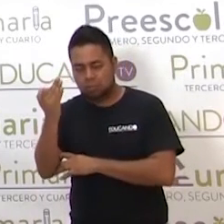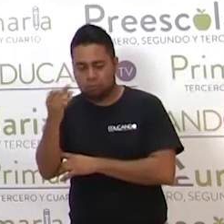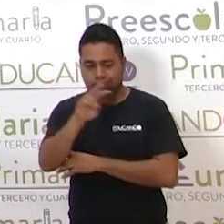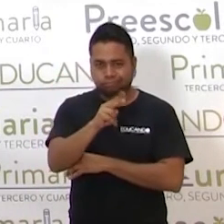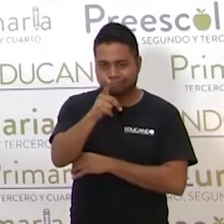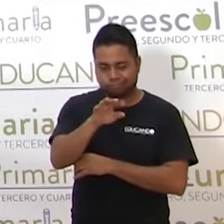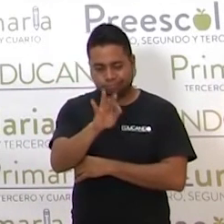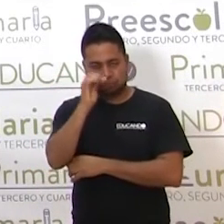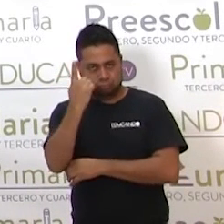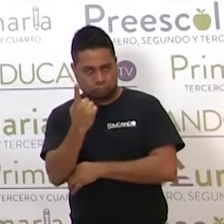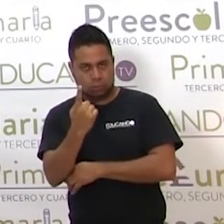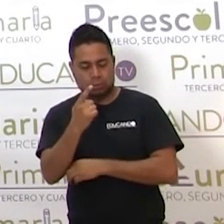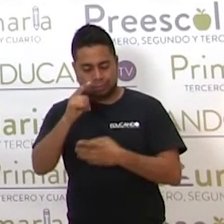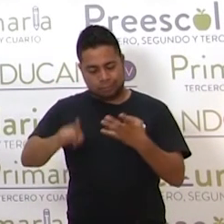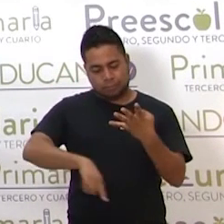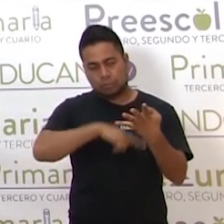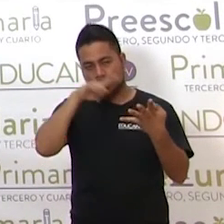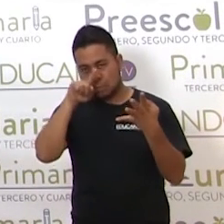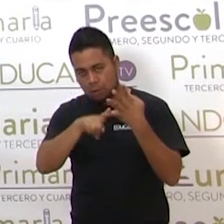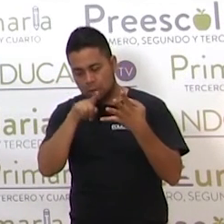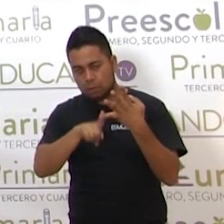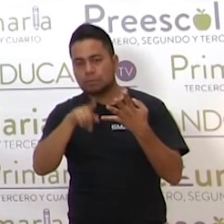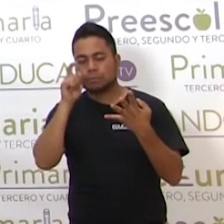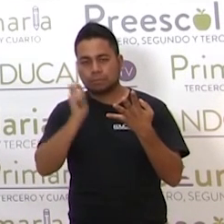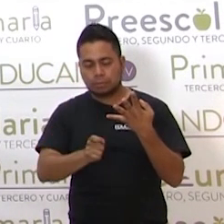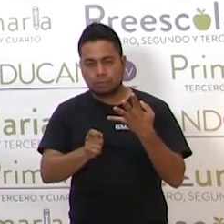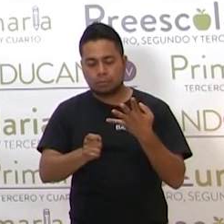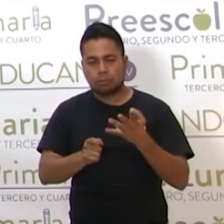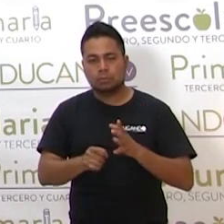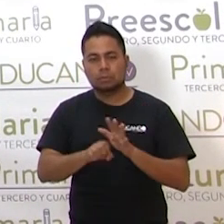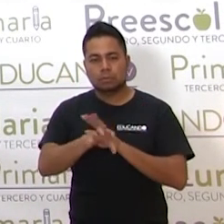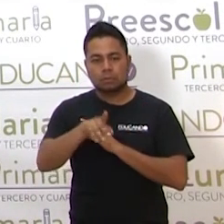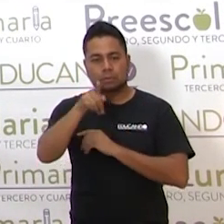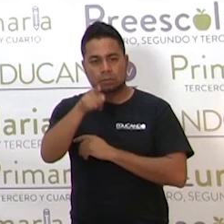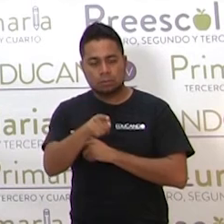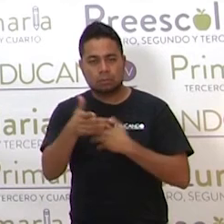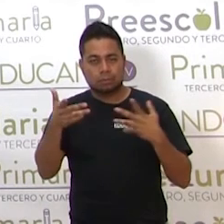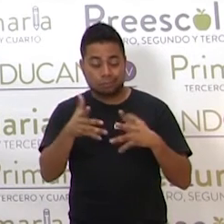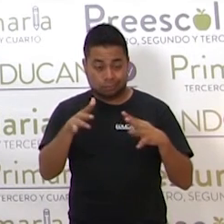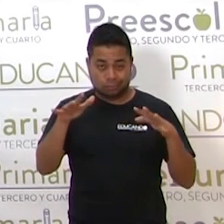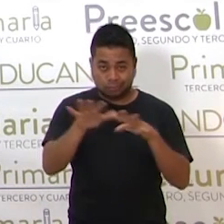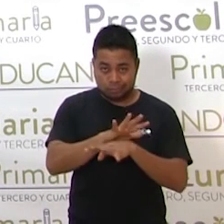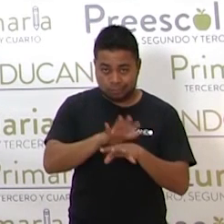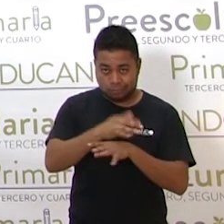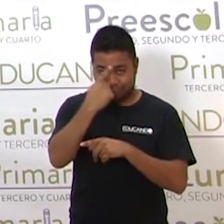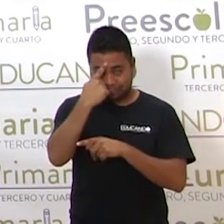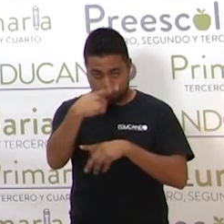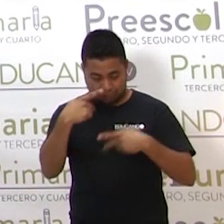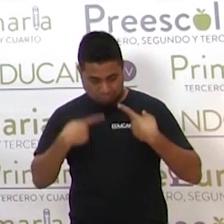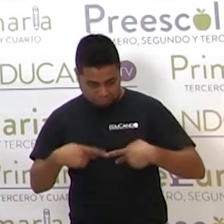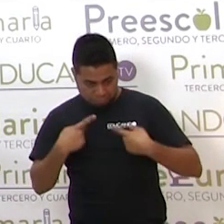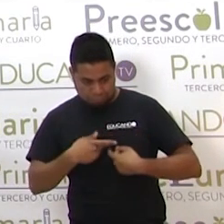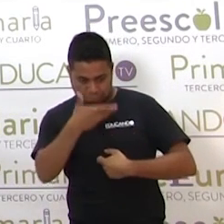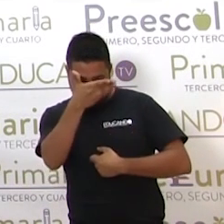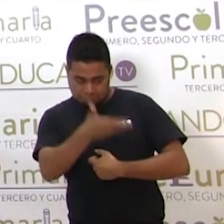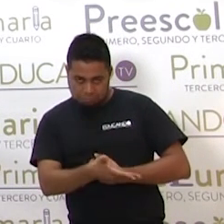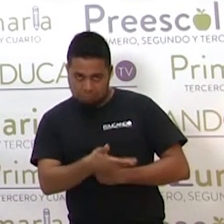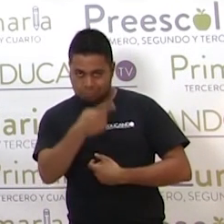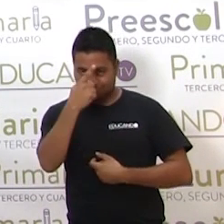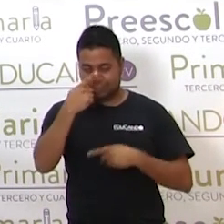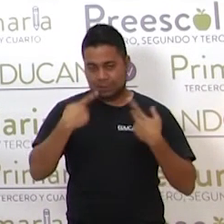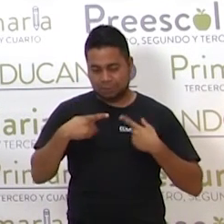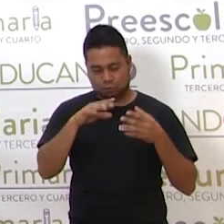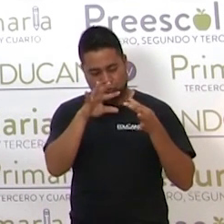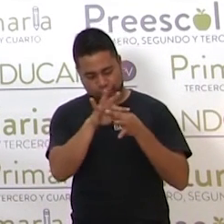Y el paso 4 sería que si ustedes van a reemplazar a la persona que cuenta la historia, o sea, al